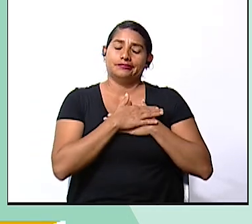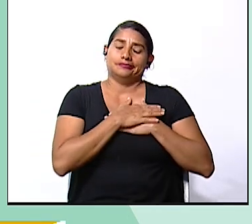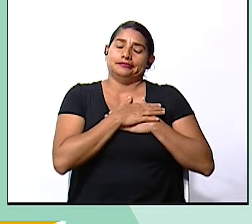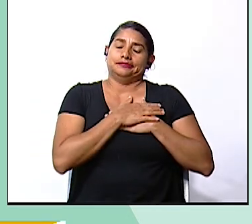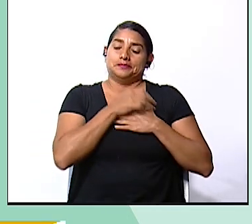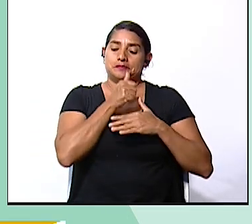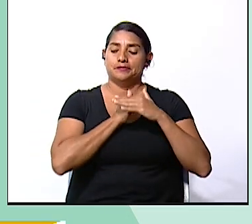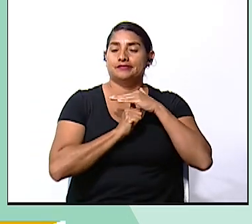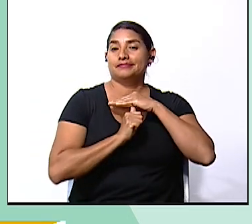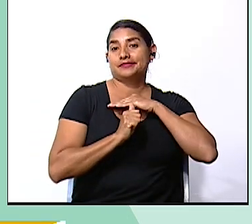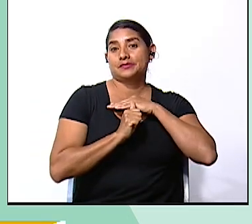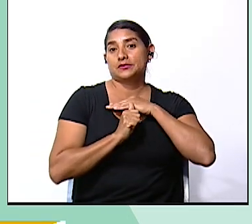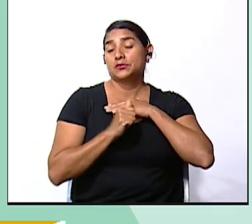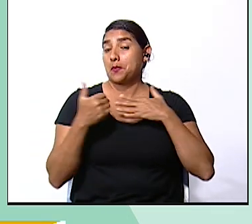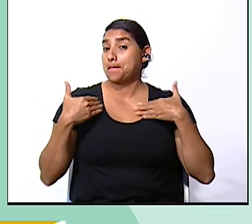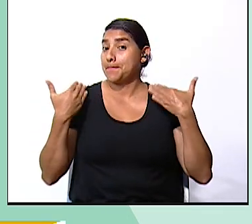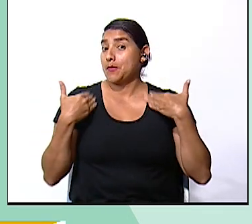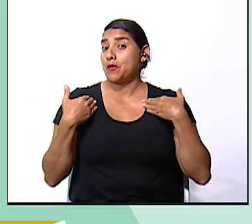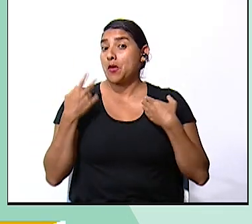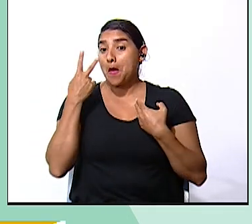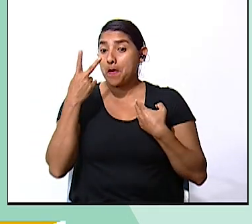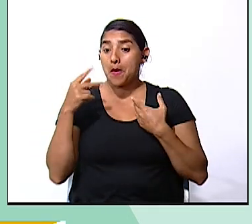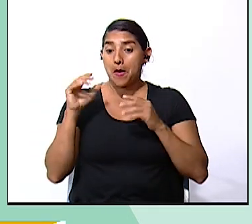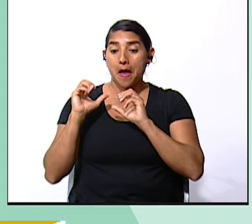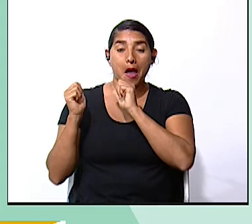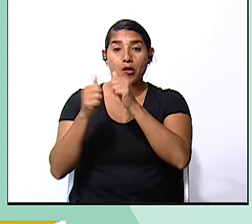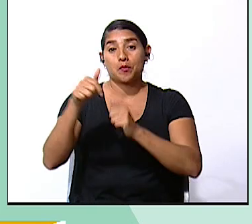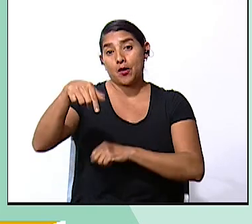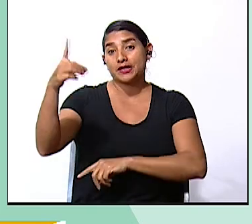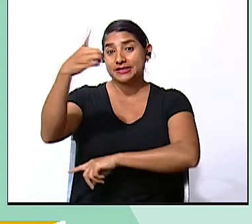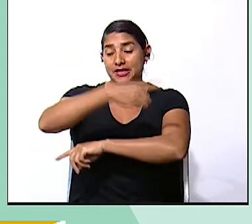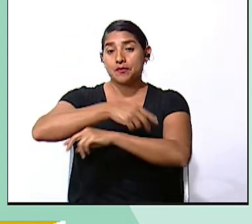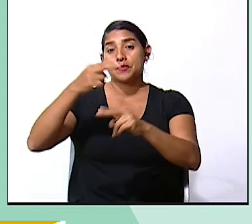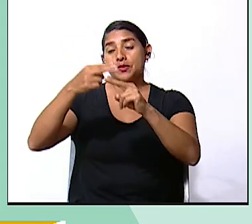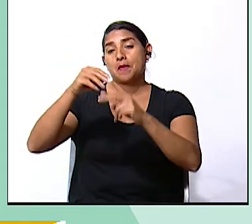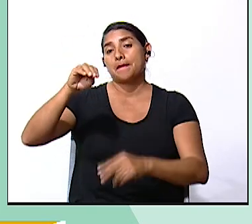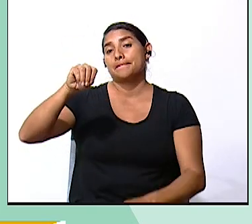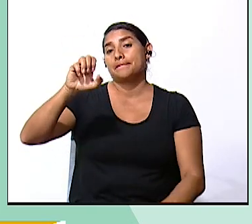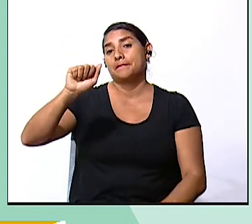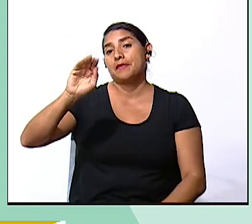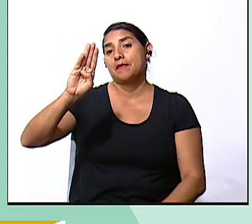corazón. Estoy muy feliz de haberlos acompañado. Mi